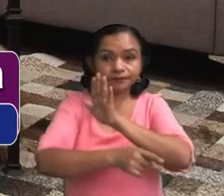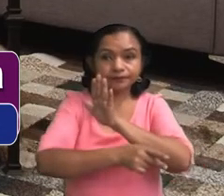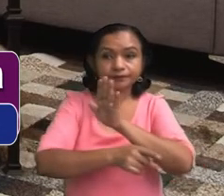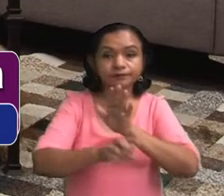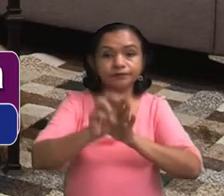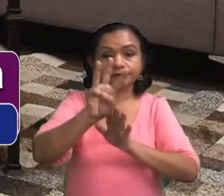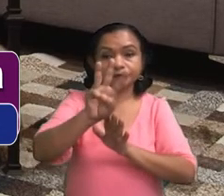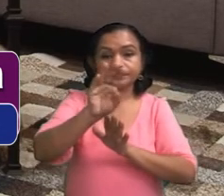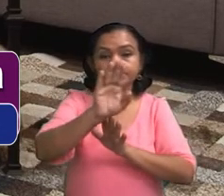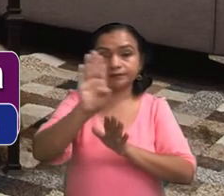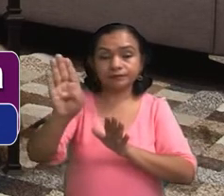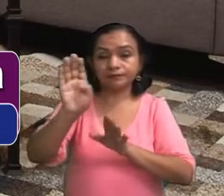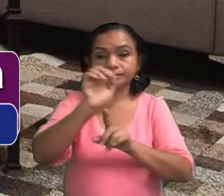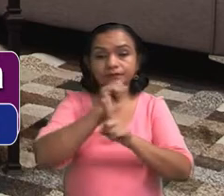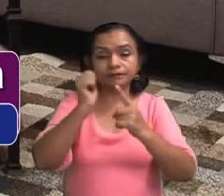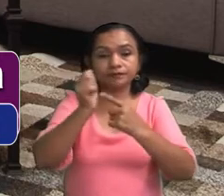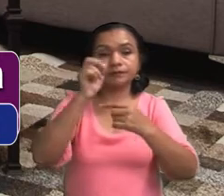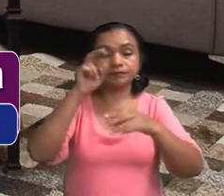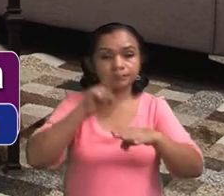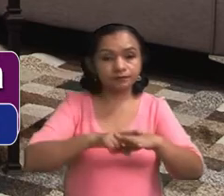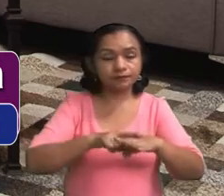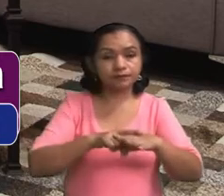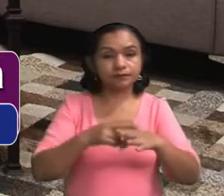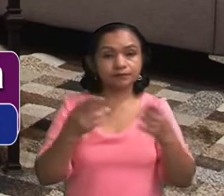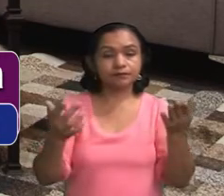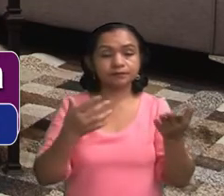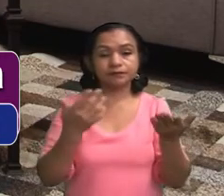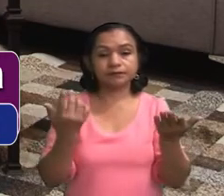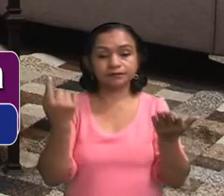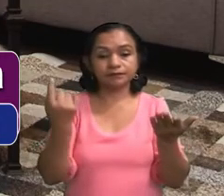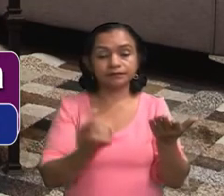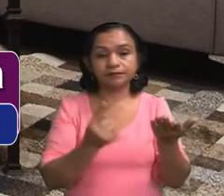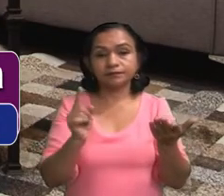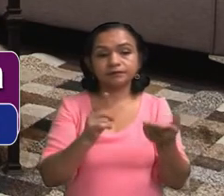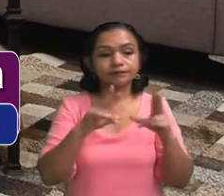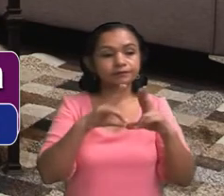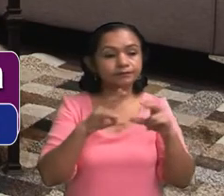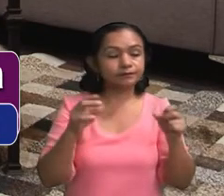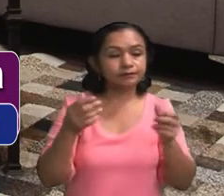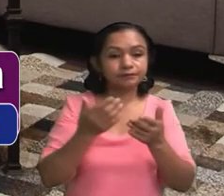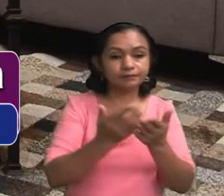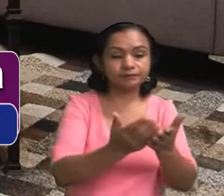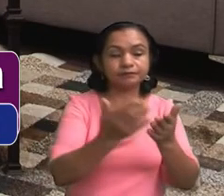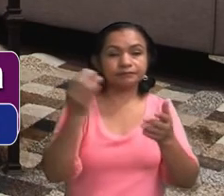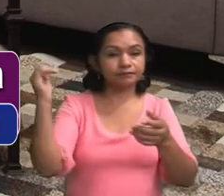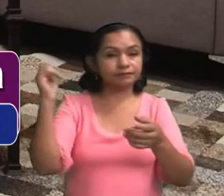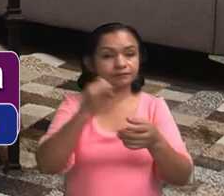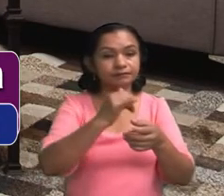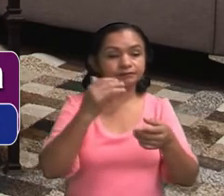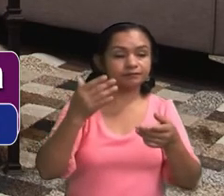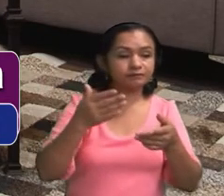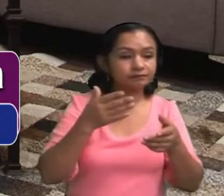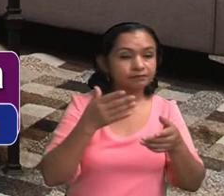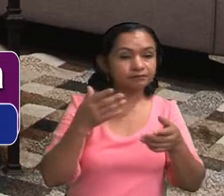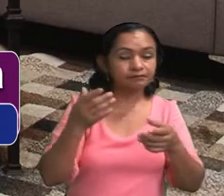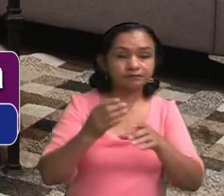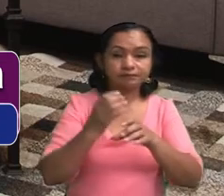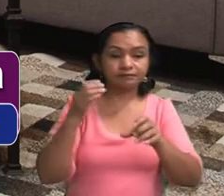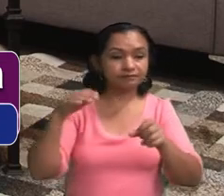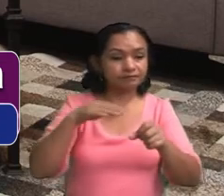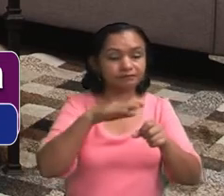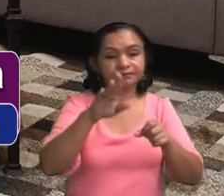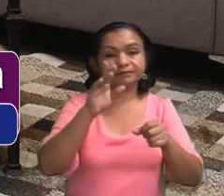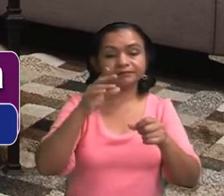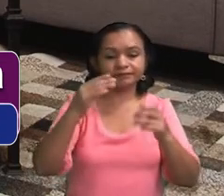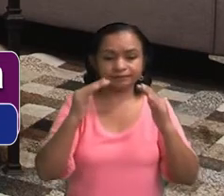página web de la Asamblea Nacional y no necesita venir a Nicaragua ni en barco, ni en tierra, ni en avión, como antes, ¿verdad? Sino que él